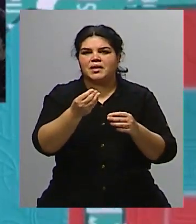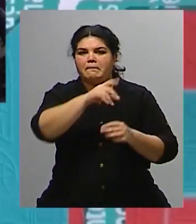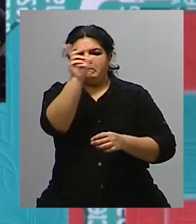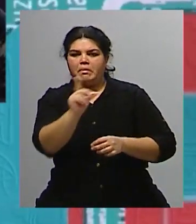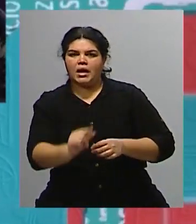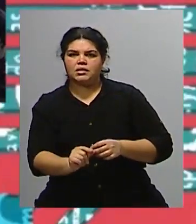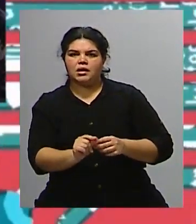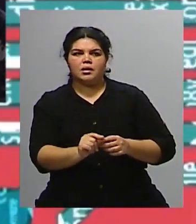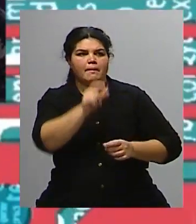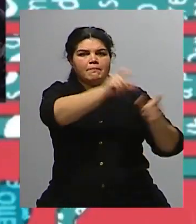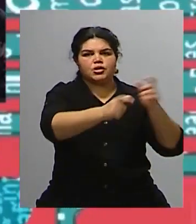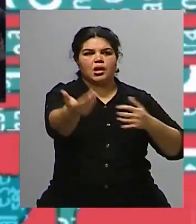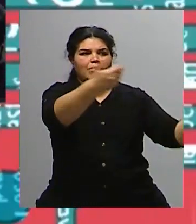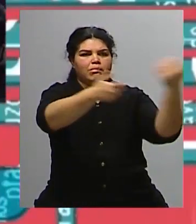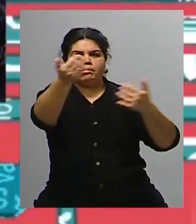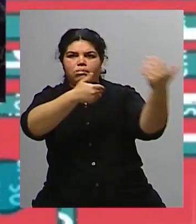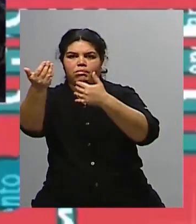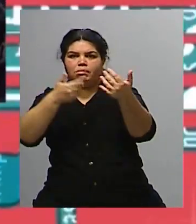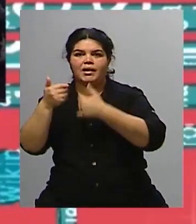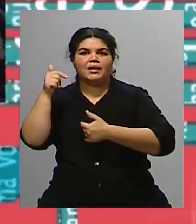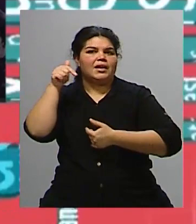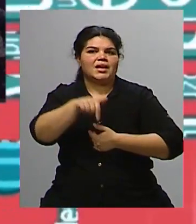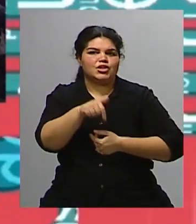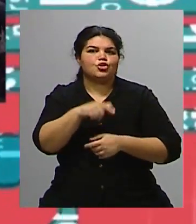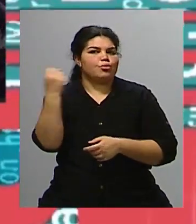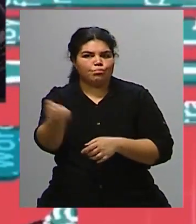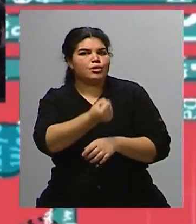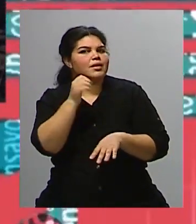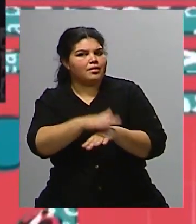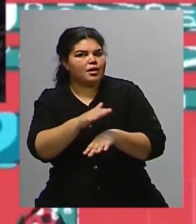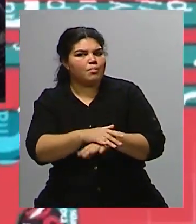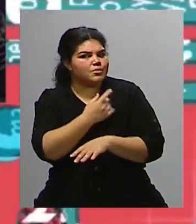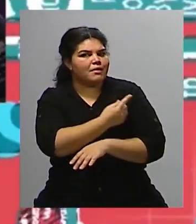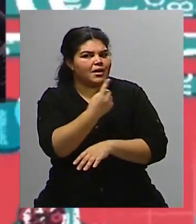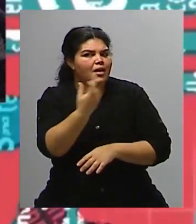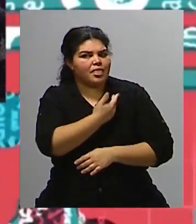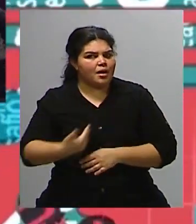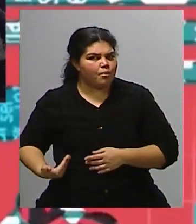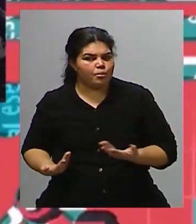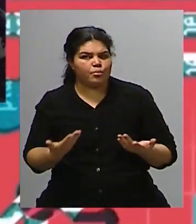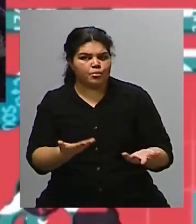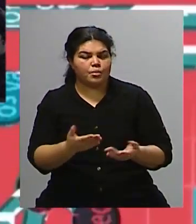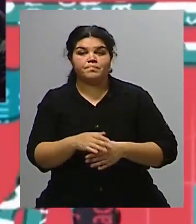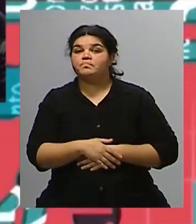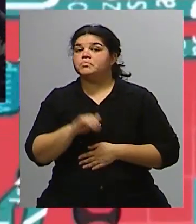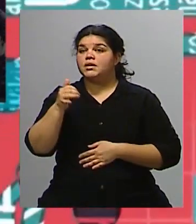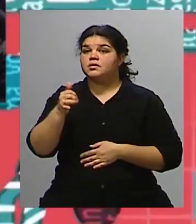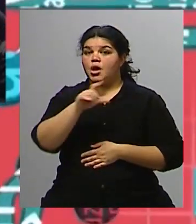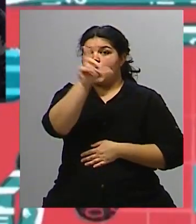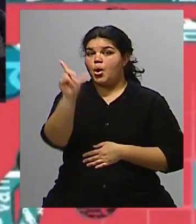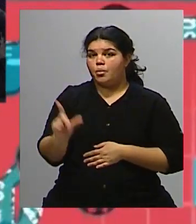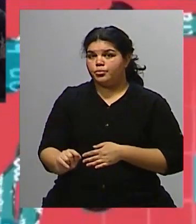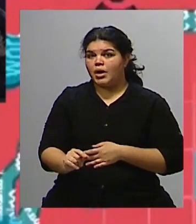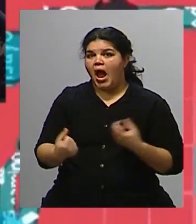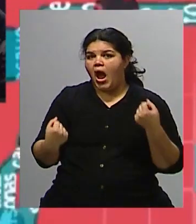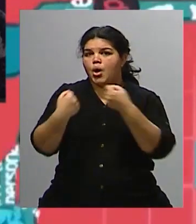deciden migrar. No, desde ya. No es algo que haya un pleno acuerdo entre los estados y mucho